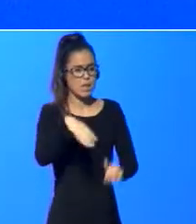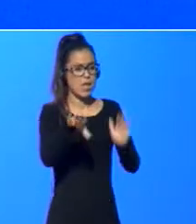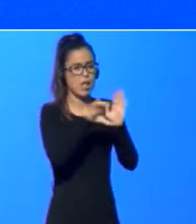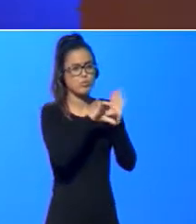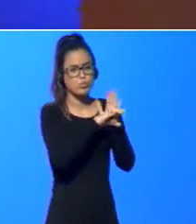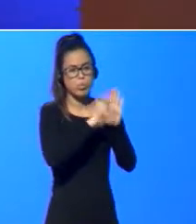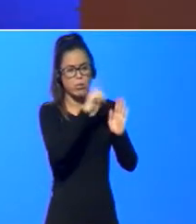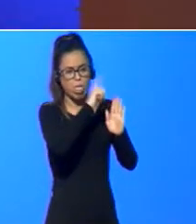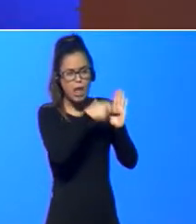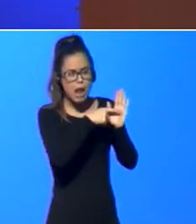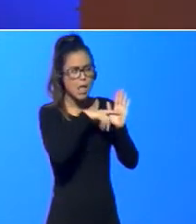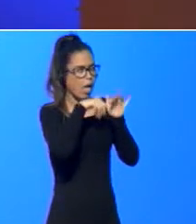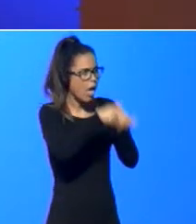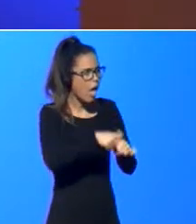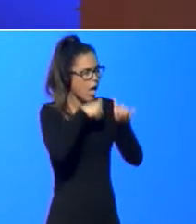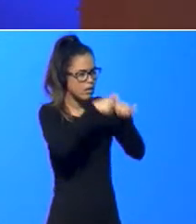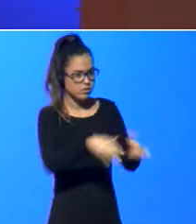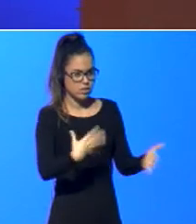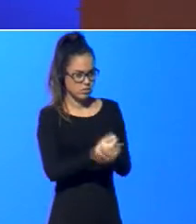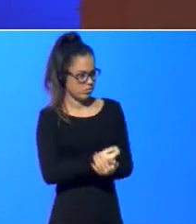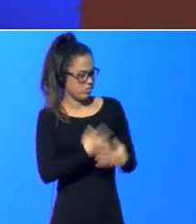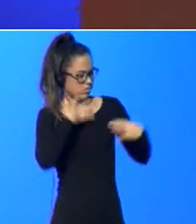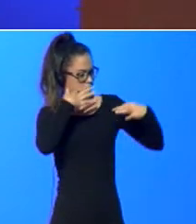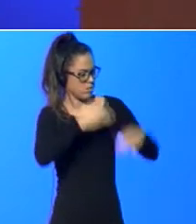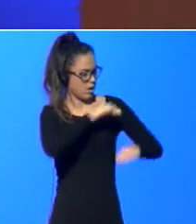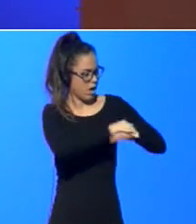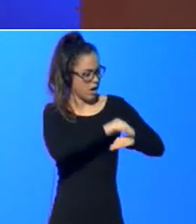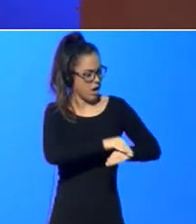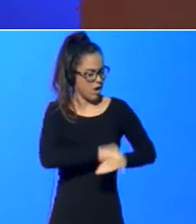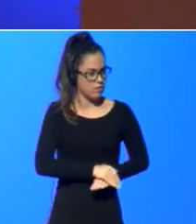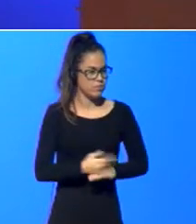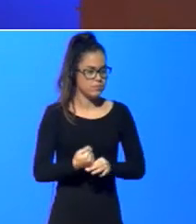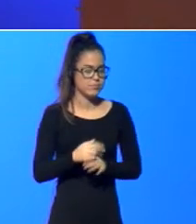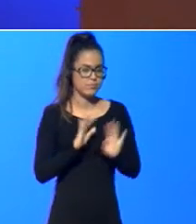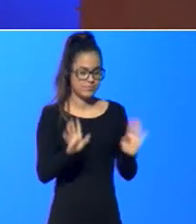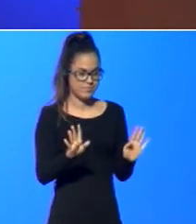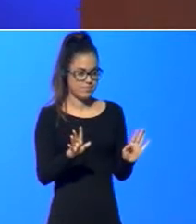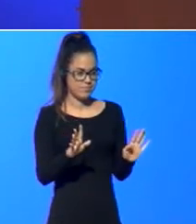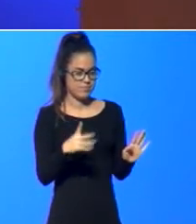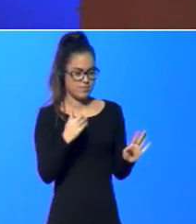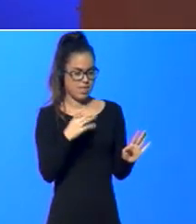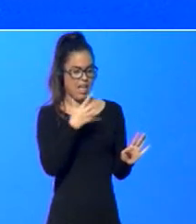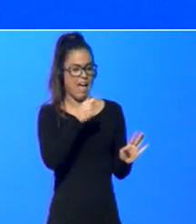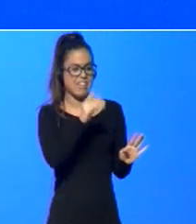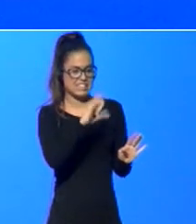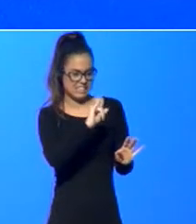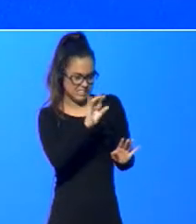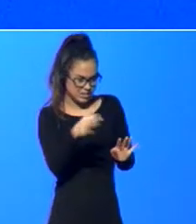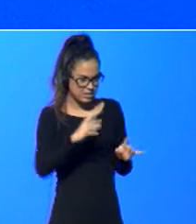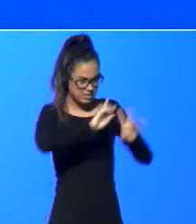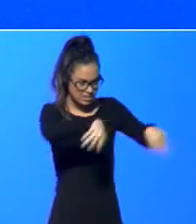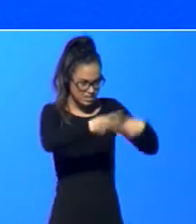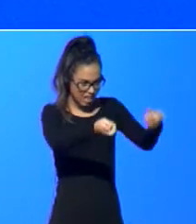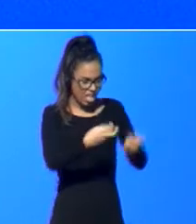ley o no sé qué, porque lo seguimos todos a rajatabla para hablar de elaborarlo. Hay que volver a pensar las ACIs. Yo me parece que tenemos una